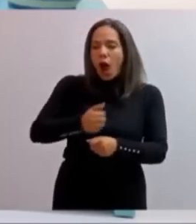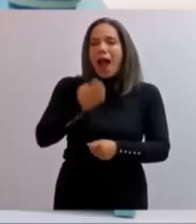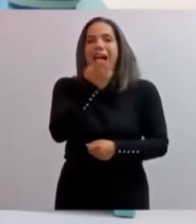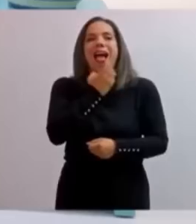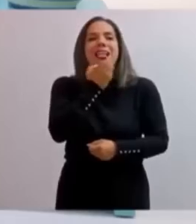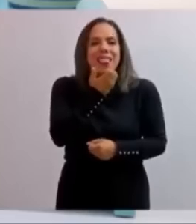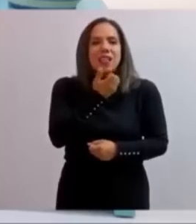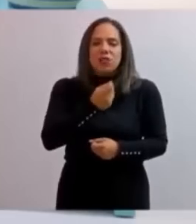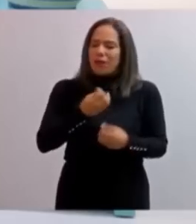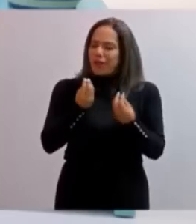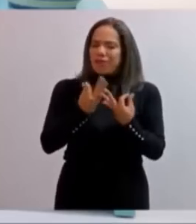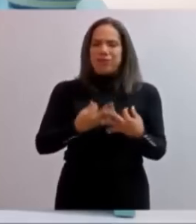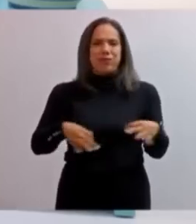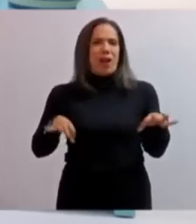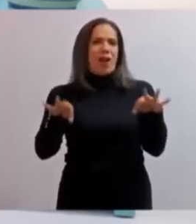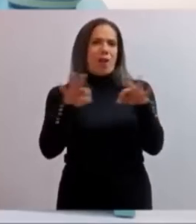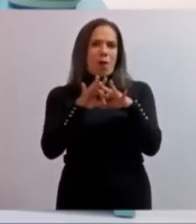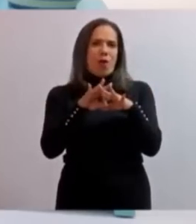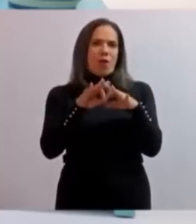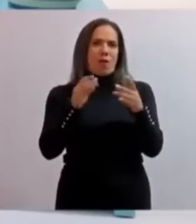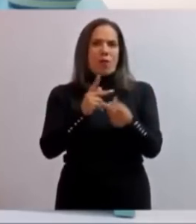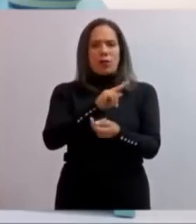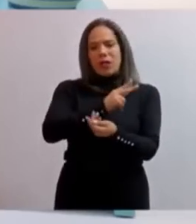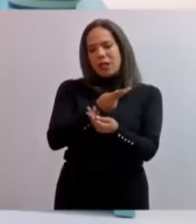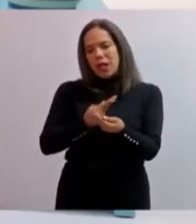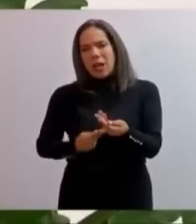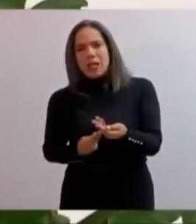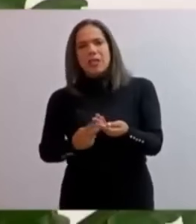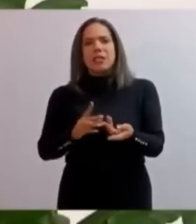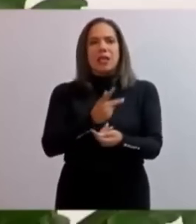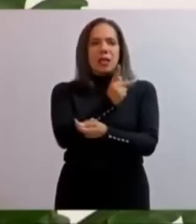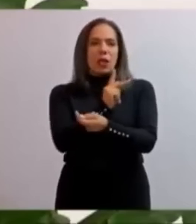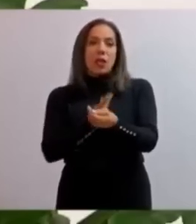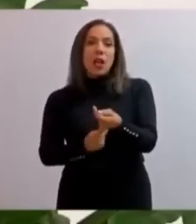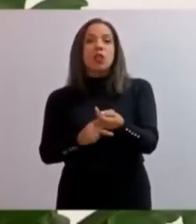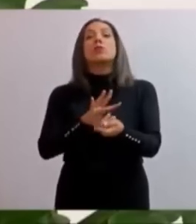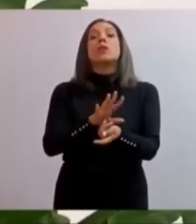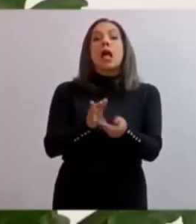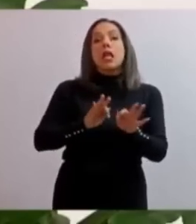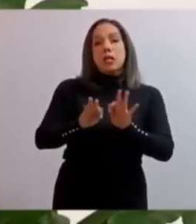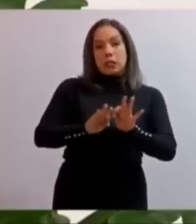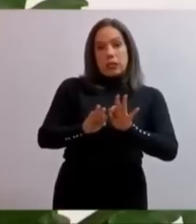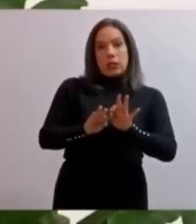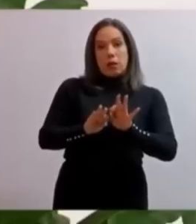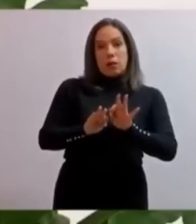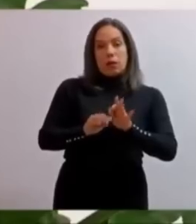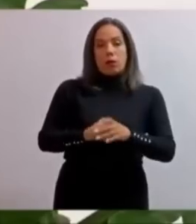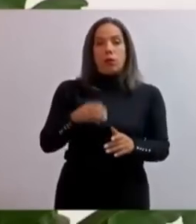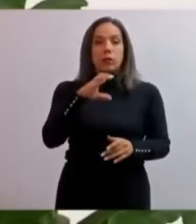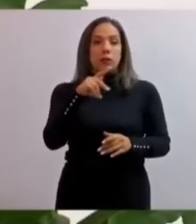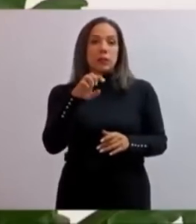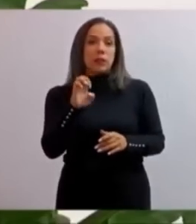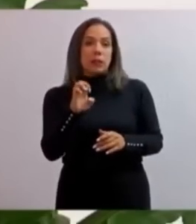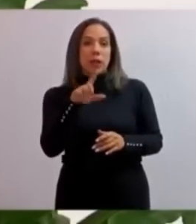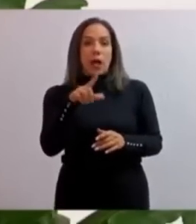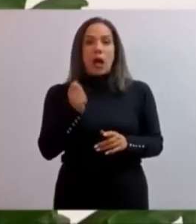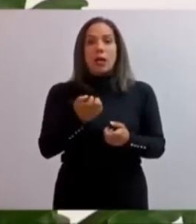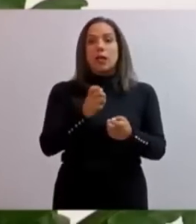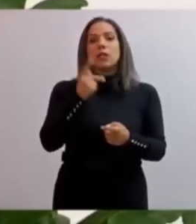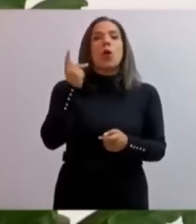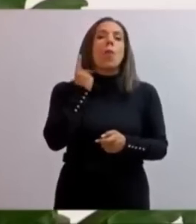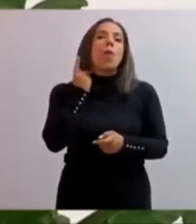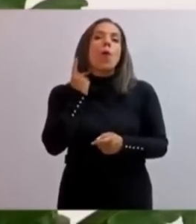papel fundamental en el codiseño y la integración curricular. Esta centralidad del CTE para la política